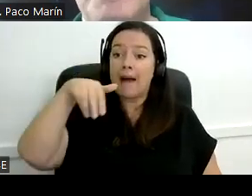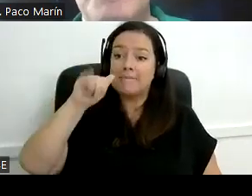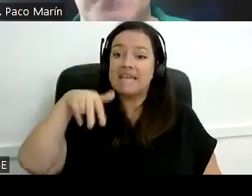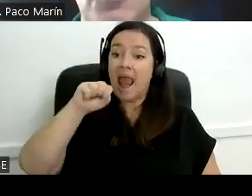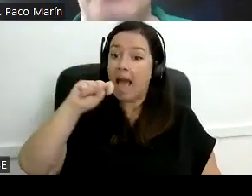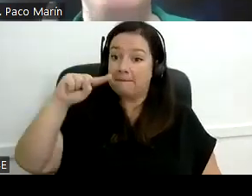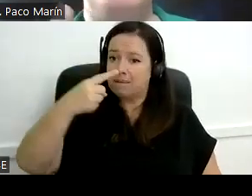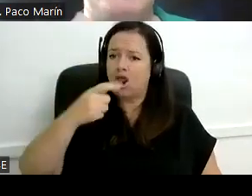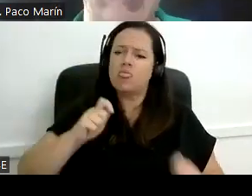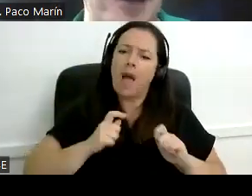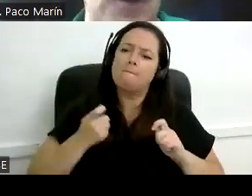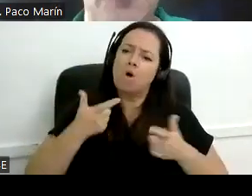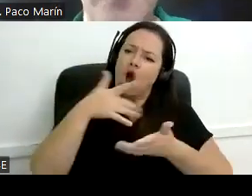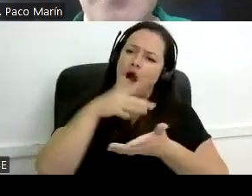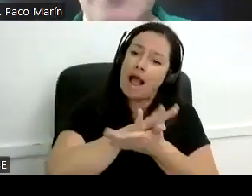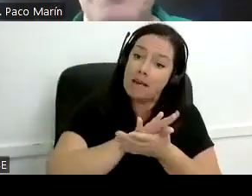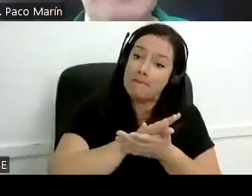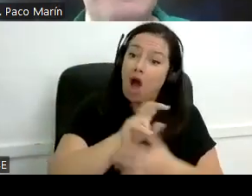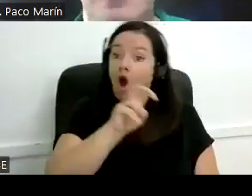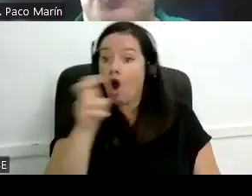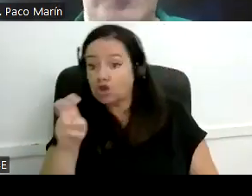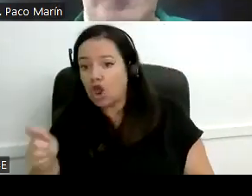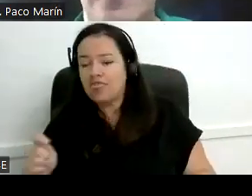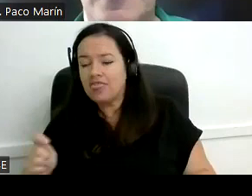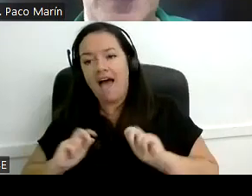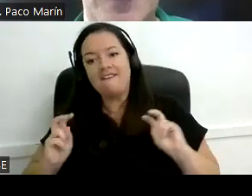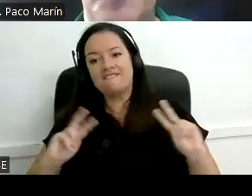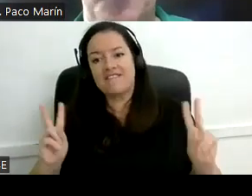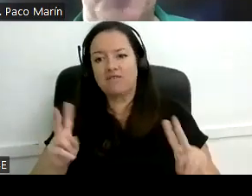especialmente estimulantes. Es rico en cafeína también, esto